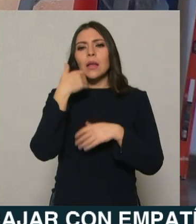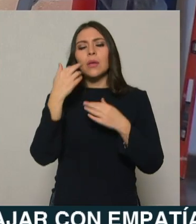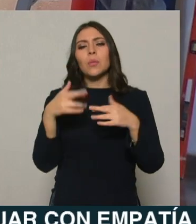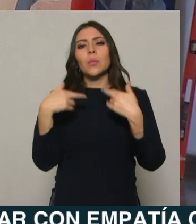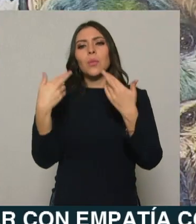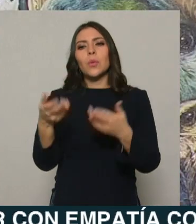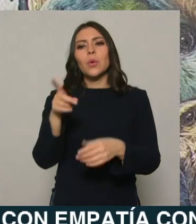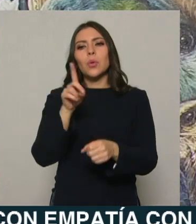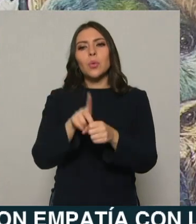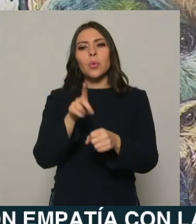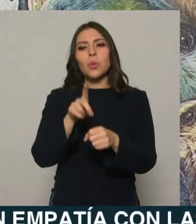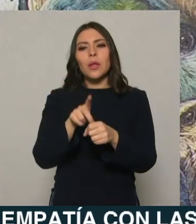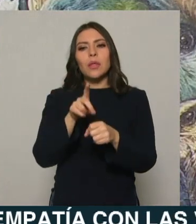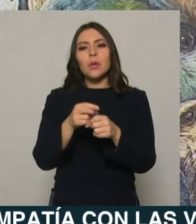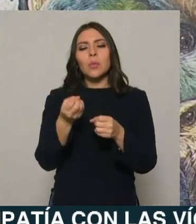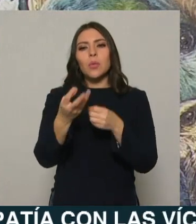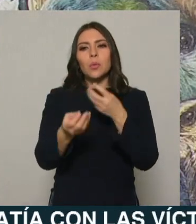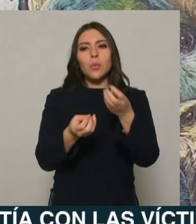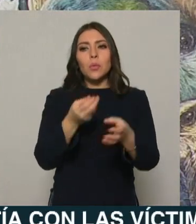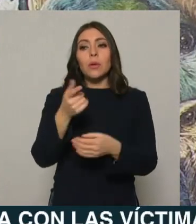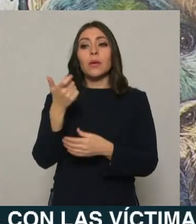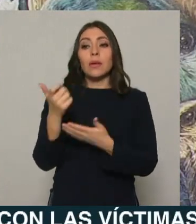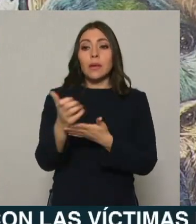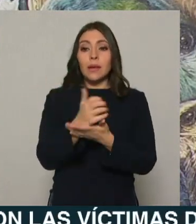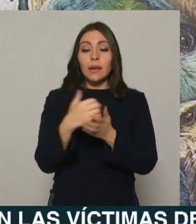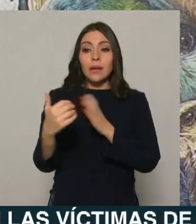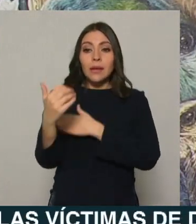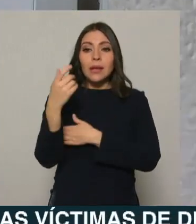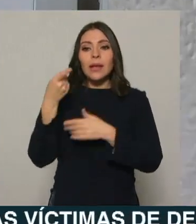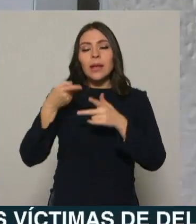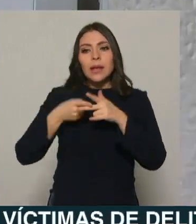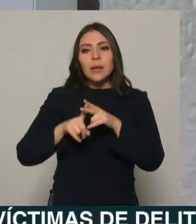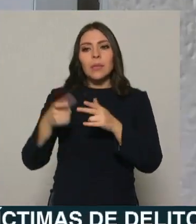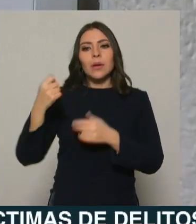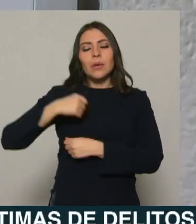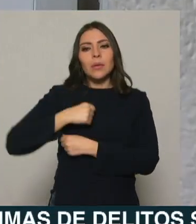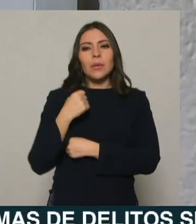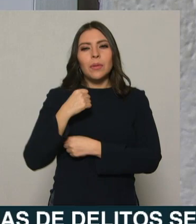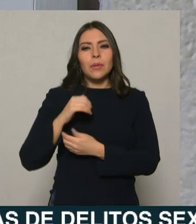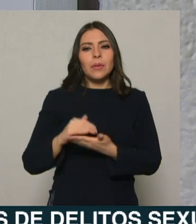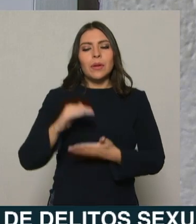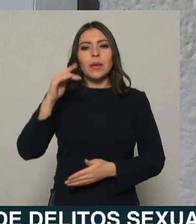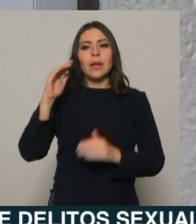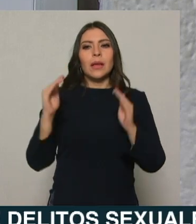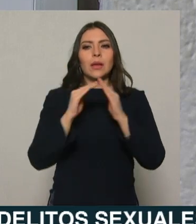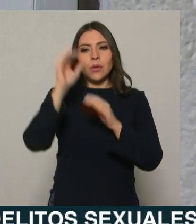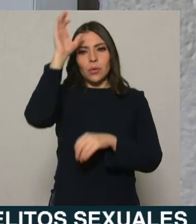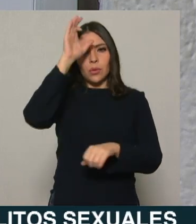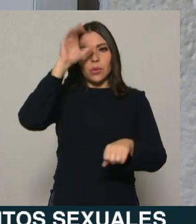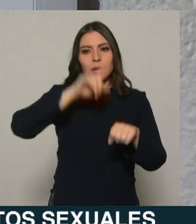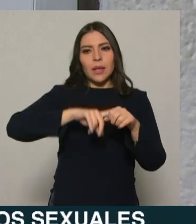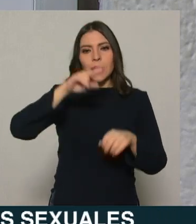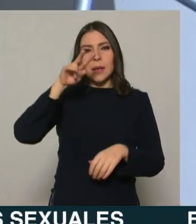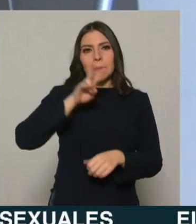los gastos. Parte de las ganancias se destinarán para iniciar un fondo para la Casa Cultural de Venezuela en